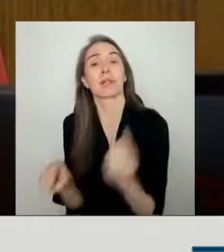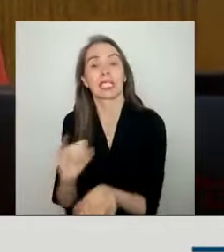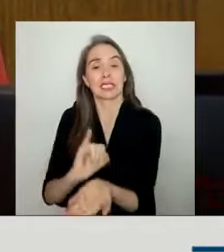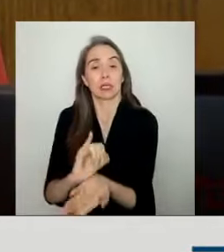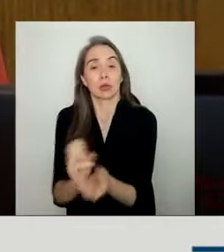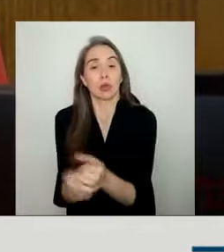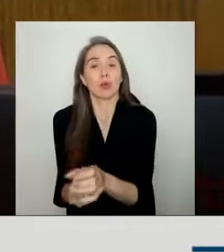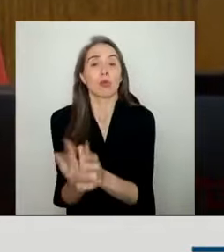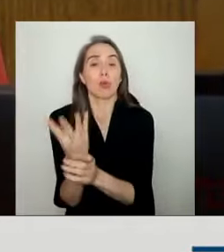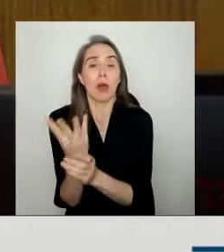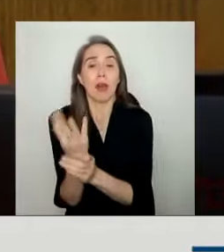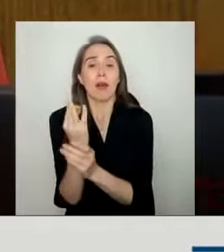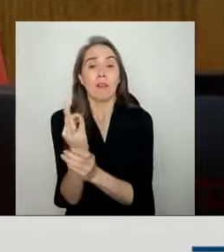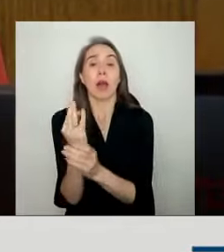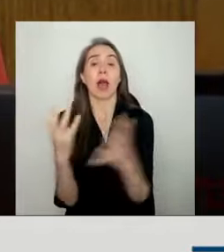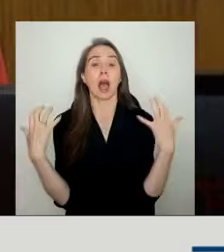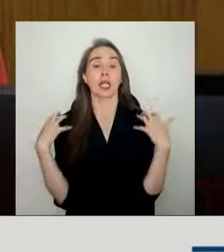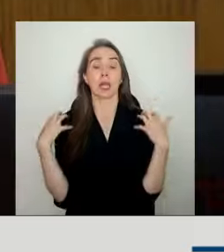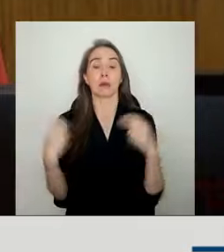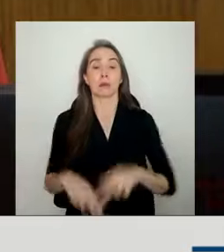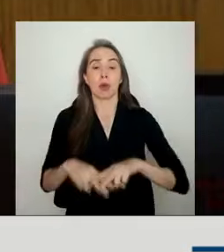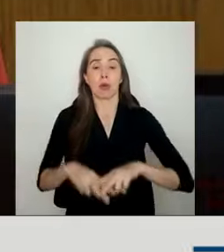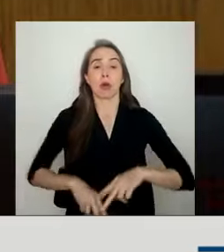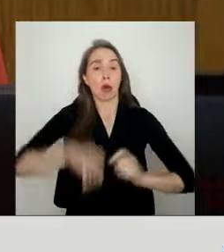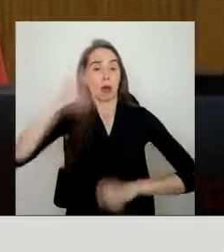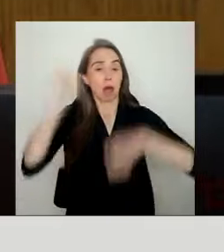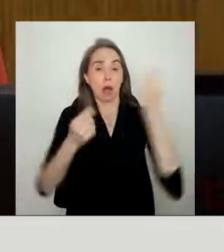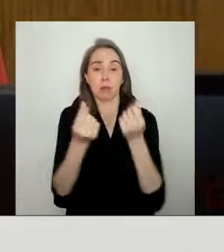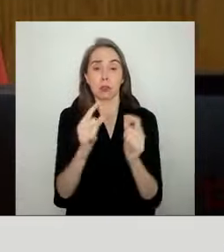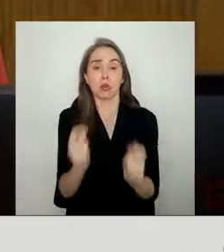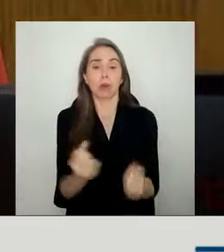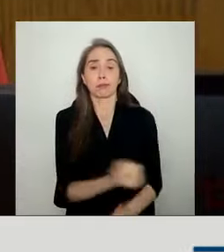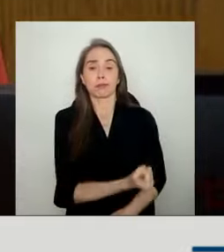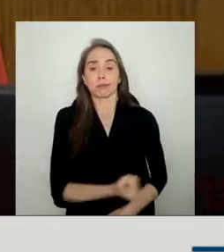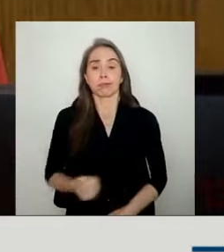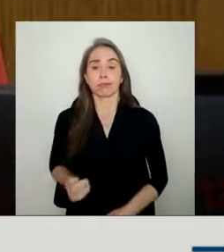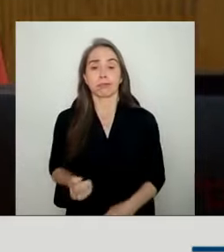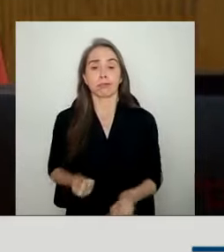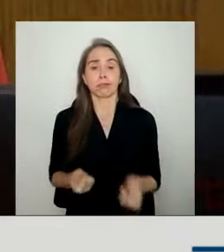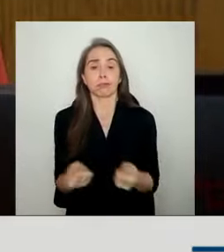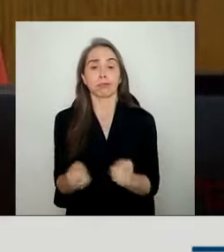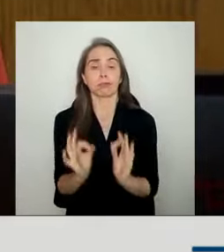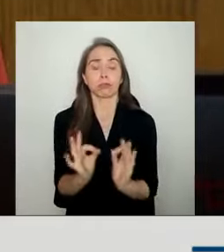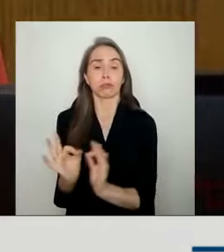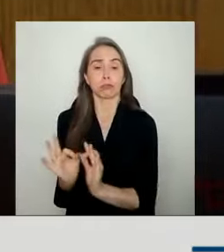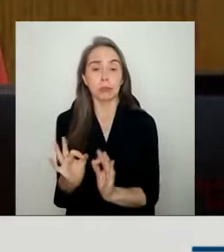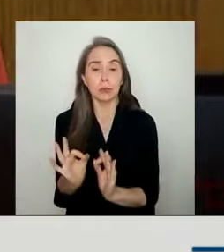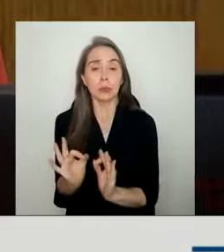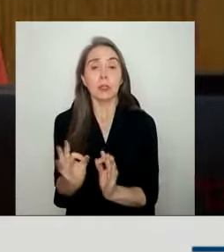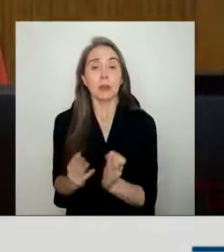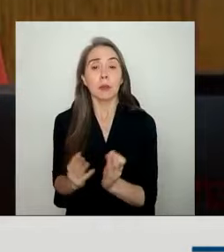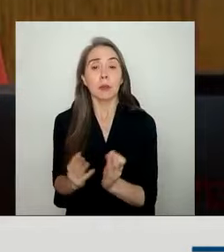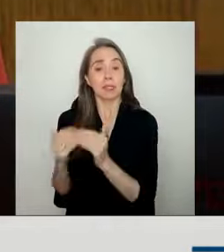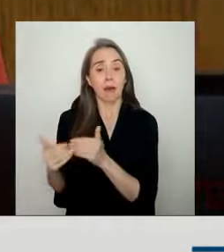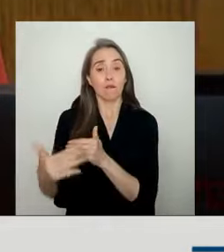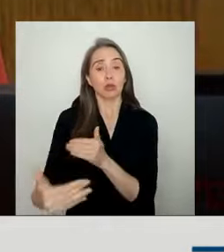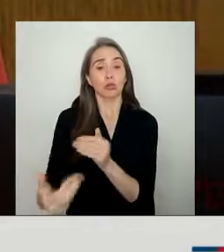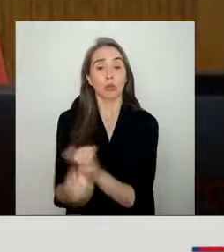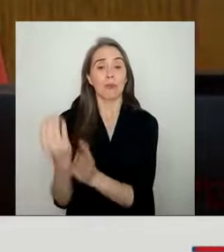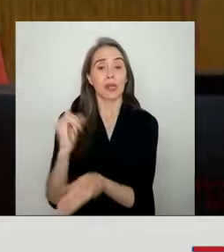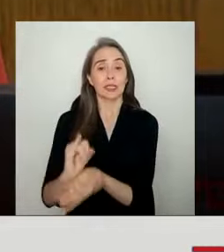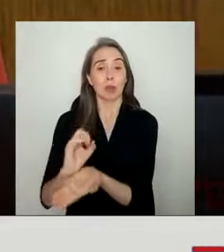marco de responsabilidad de austeridad importante eh que eh una vez que esté en régimen debería permitirnos como país